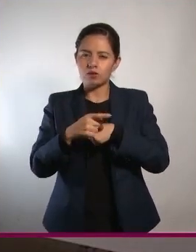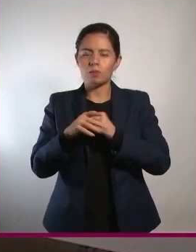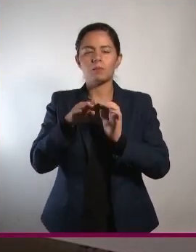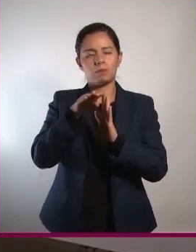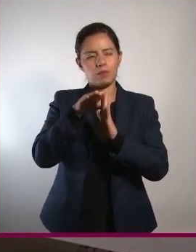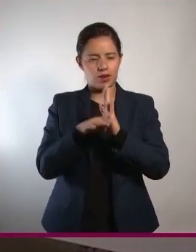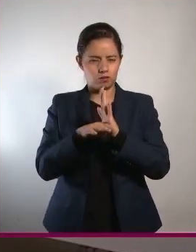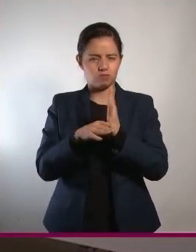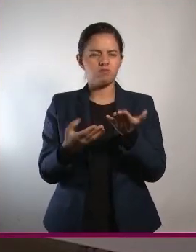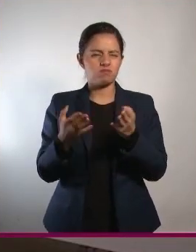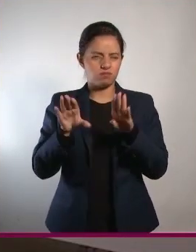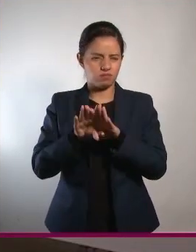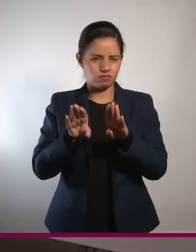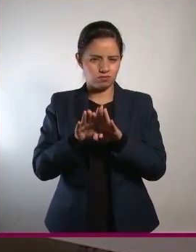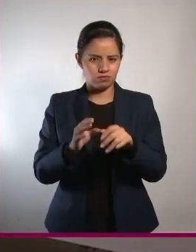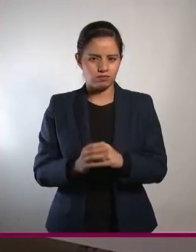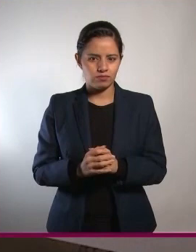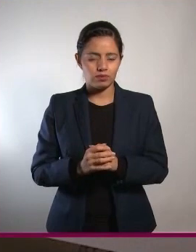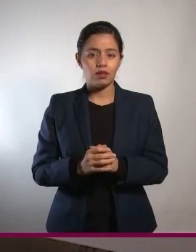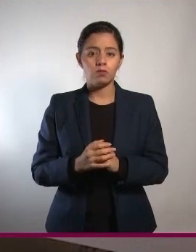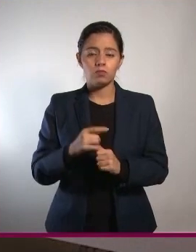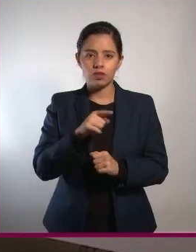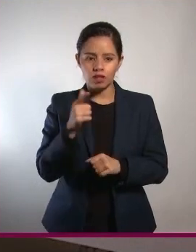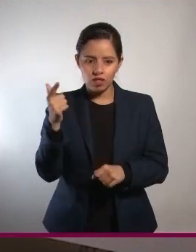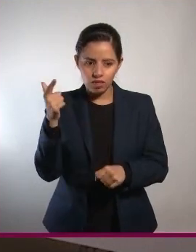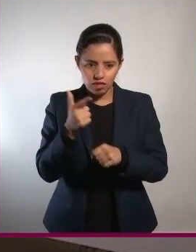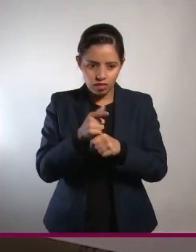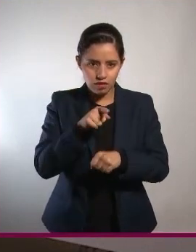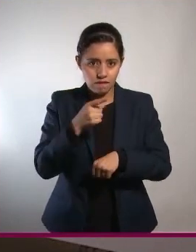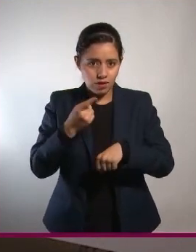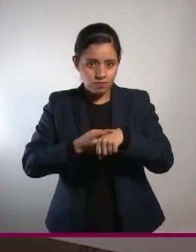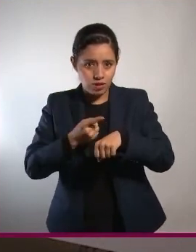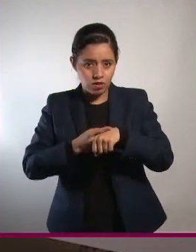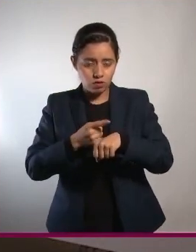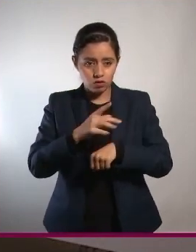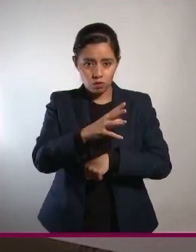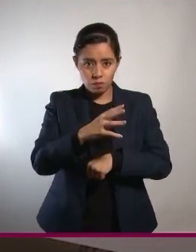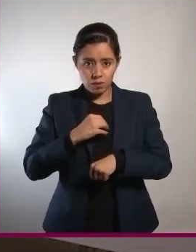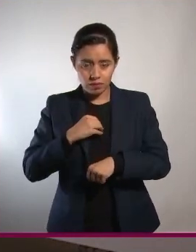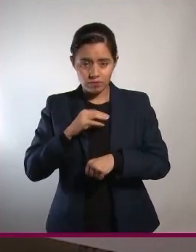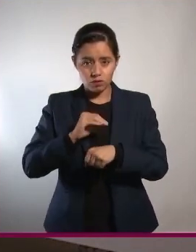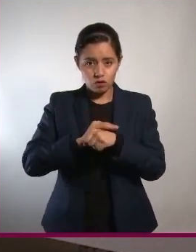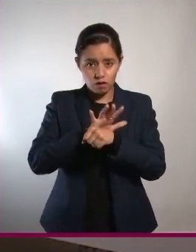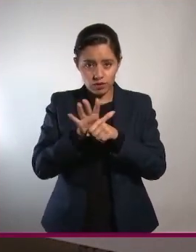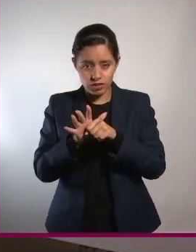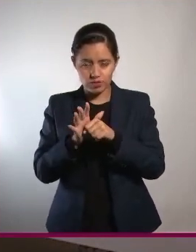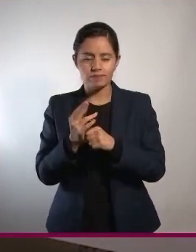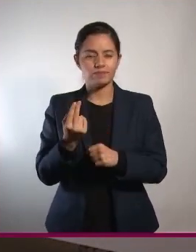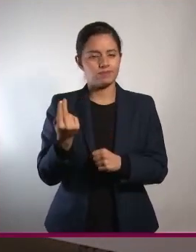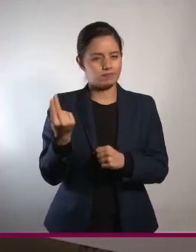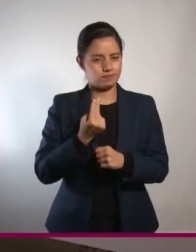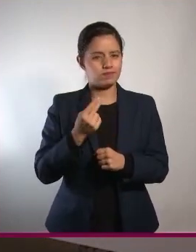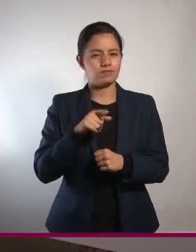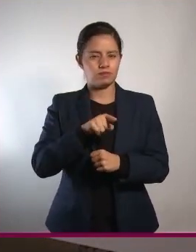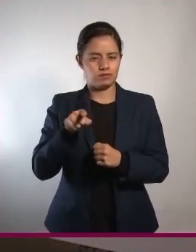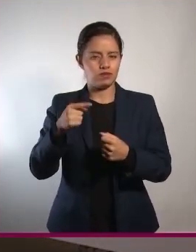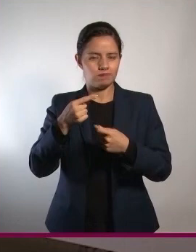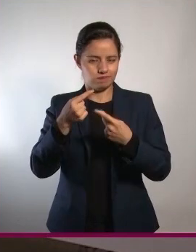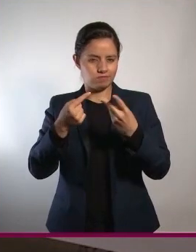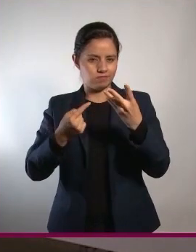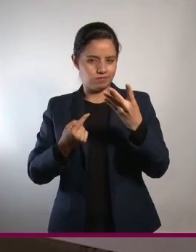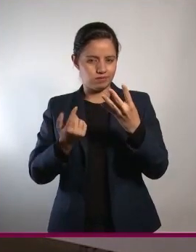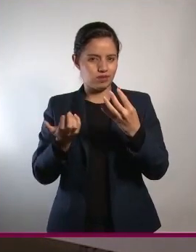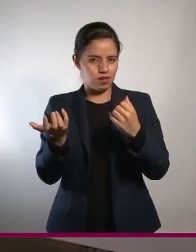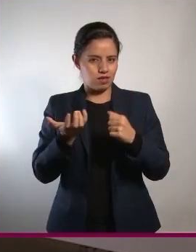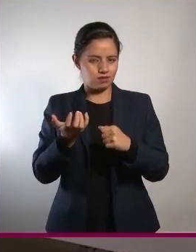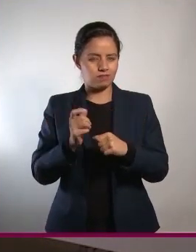hemos sido diagnosticados con COVID-19, hay varias medidas que debemos tomar. El primer grupo de medidas son para prevenir que